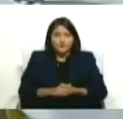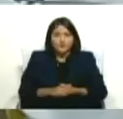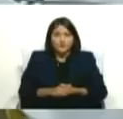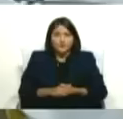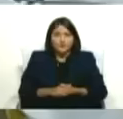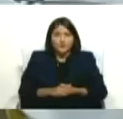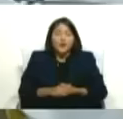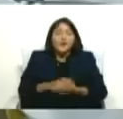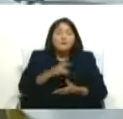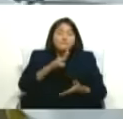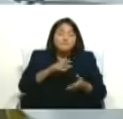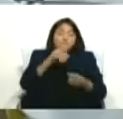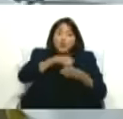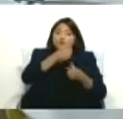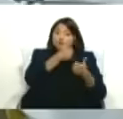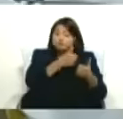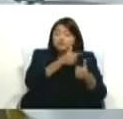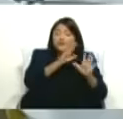votos válidos,